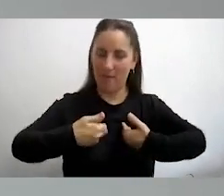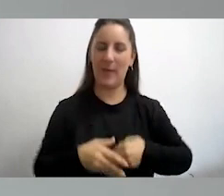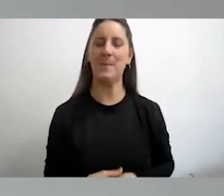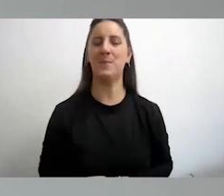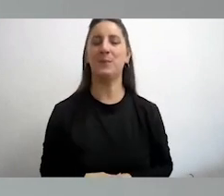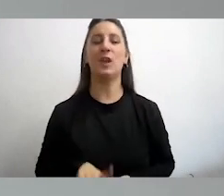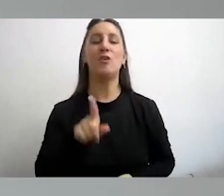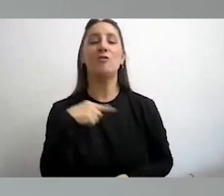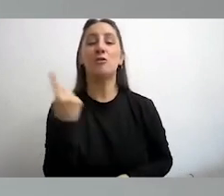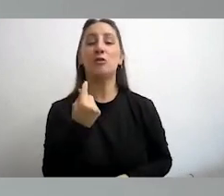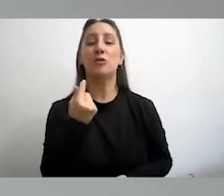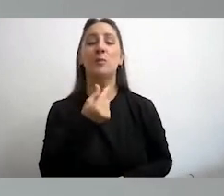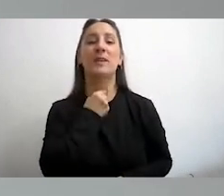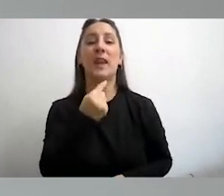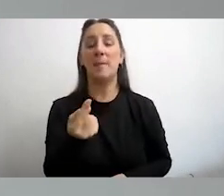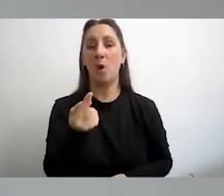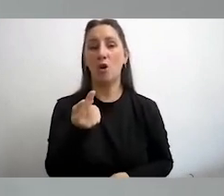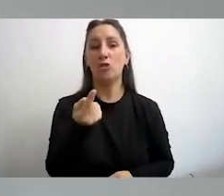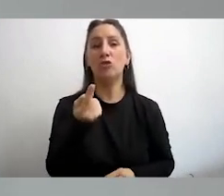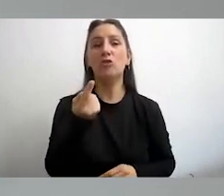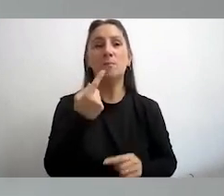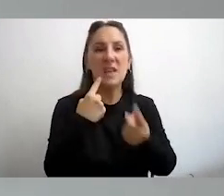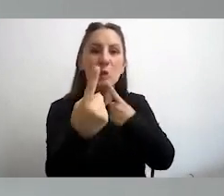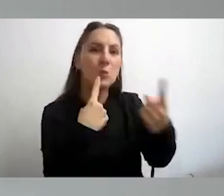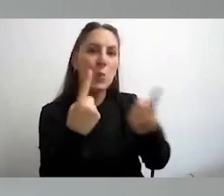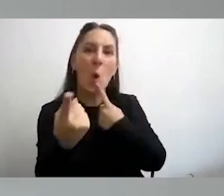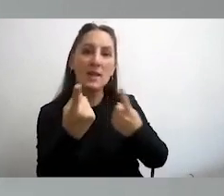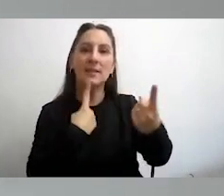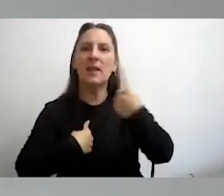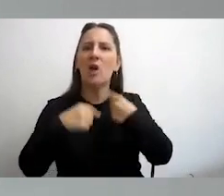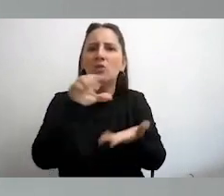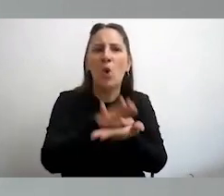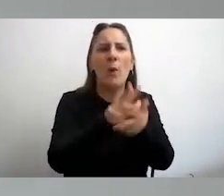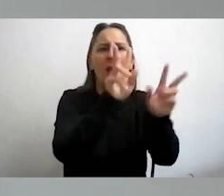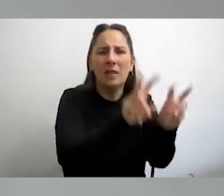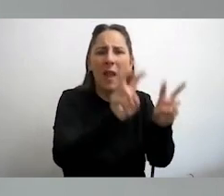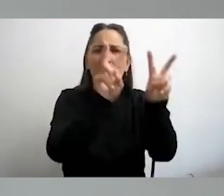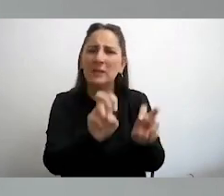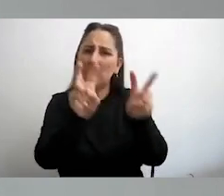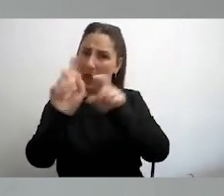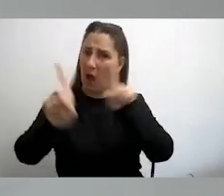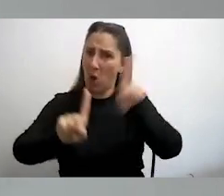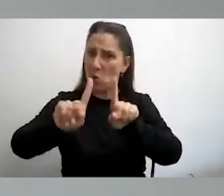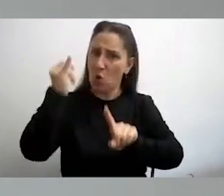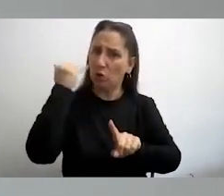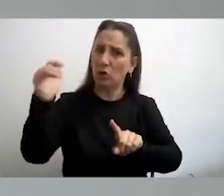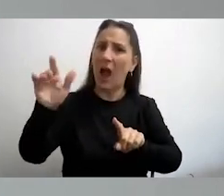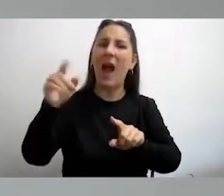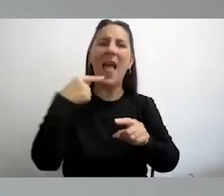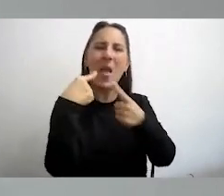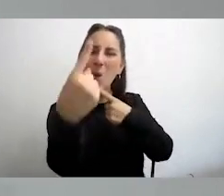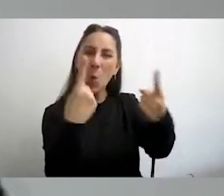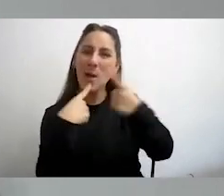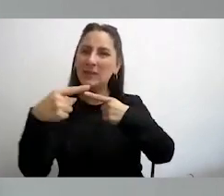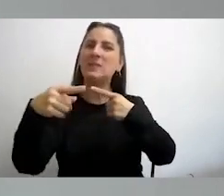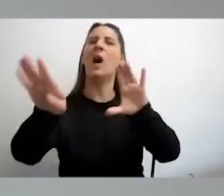queremos aceptar las propuestas también que ustedes nos hacen sobre los temas. Algunos han contestado también la encuesta que hemos enviado a